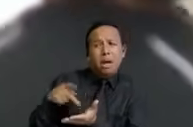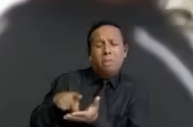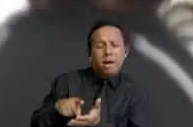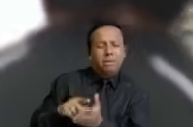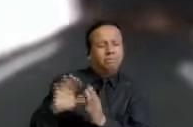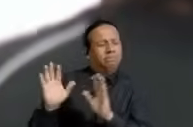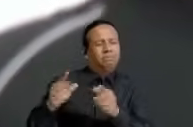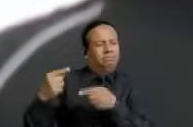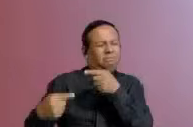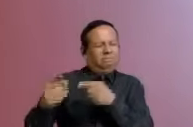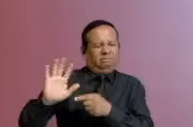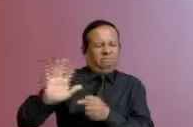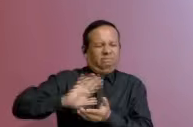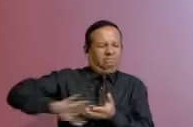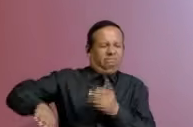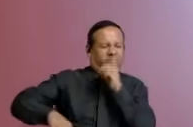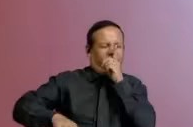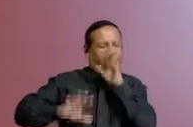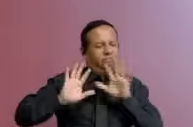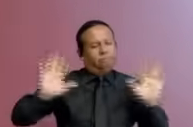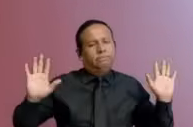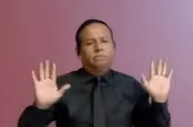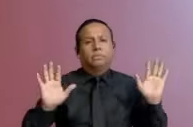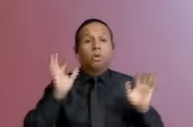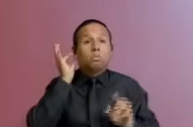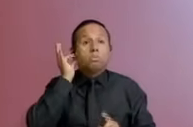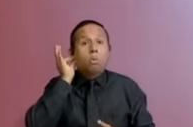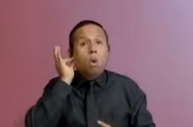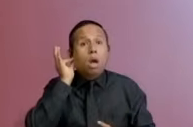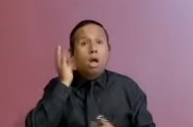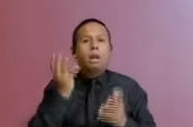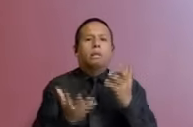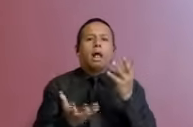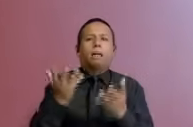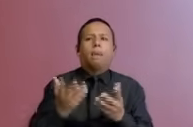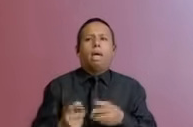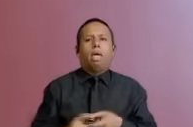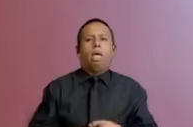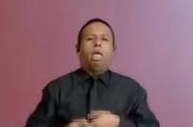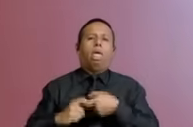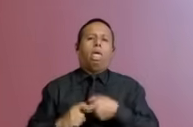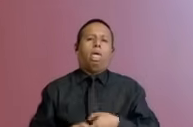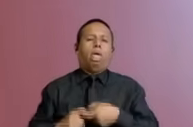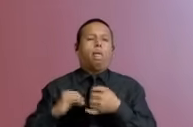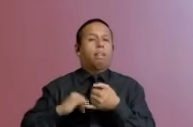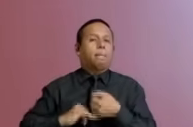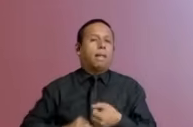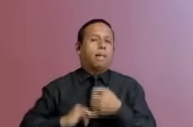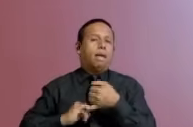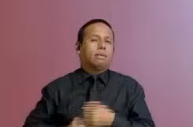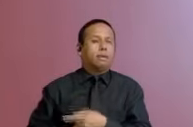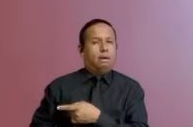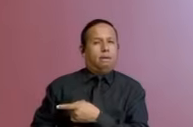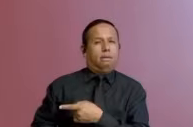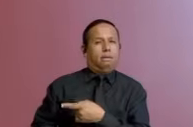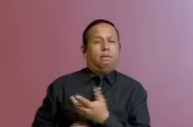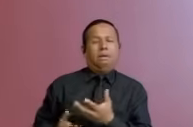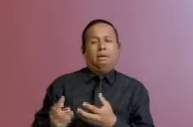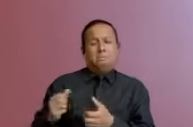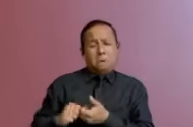conflictos con la pareja la mujer como se encuentra con esta relación de dependencia evita Como le digo tener